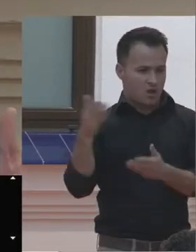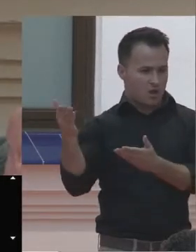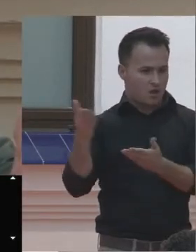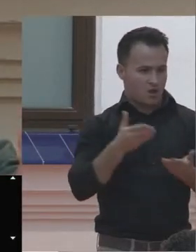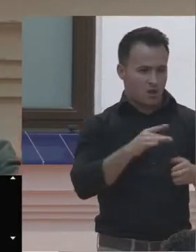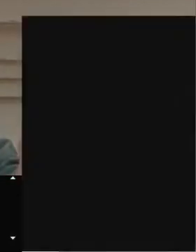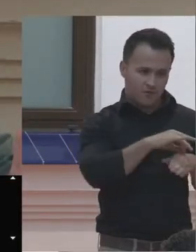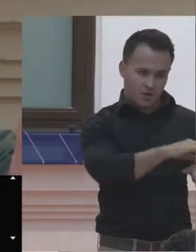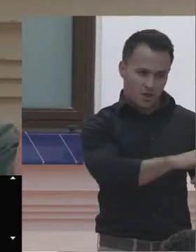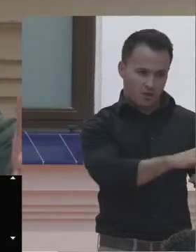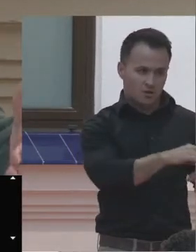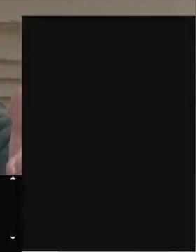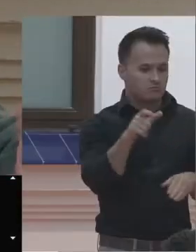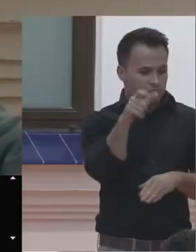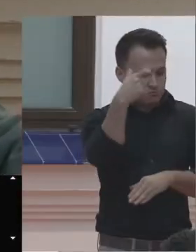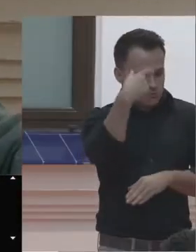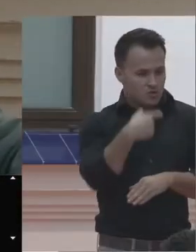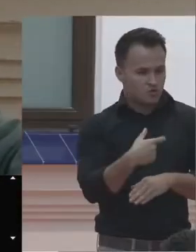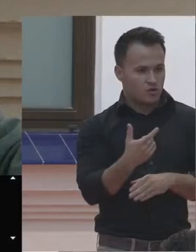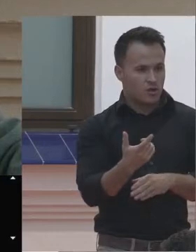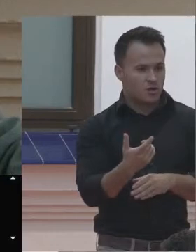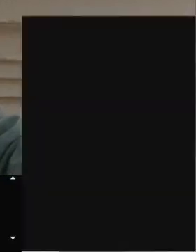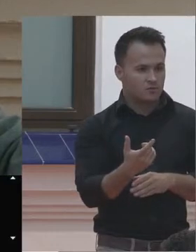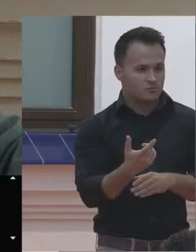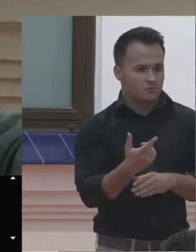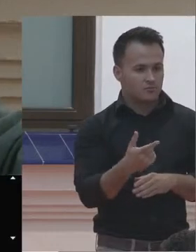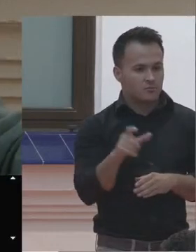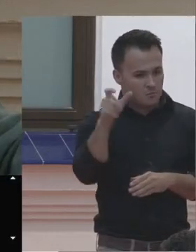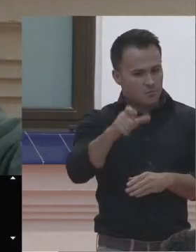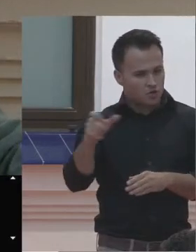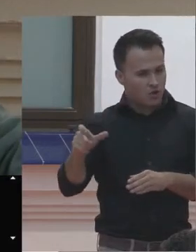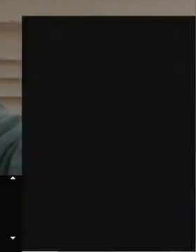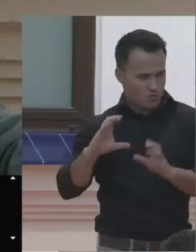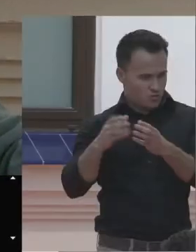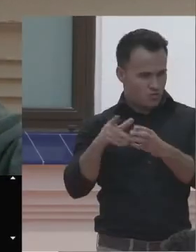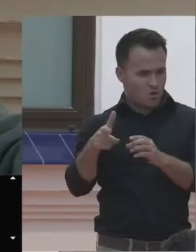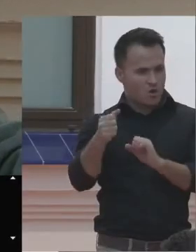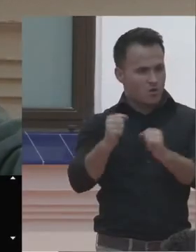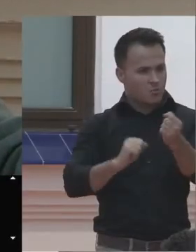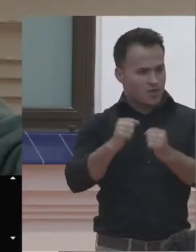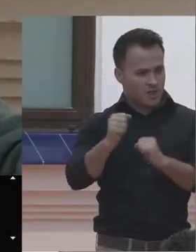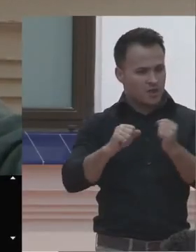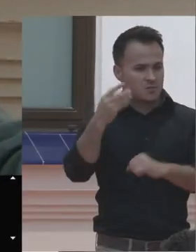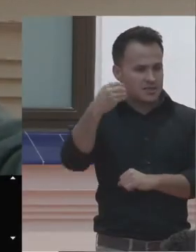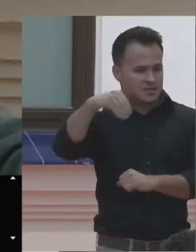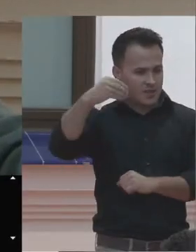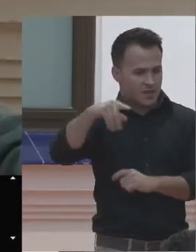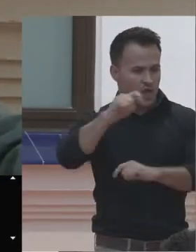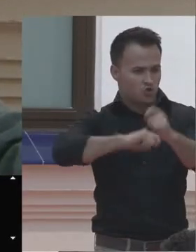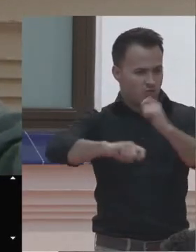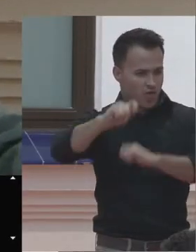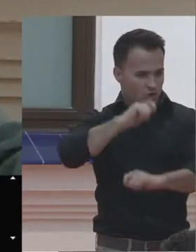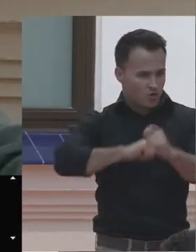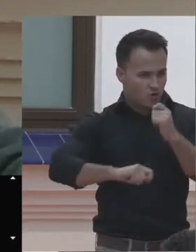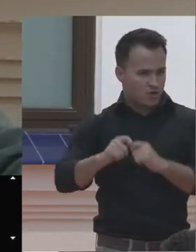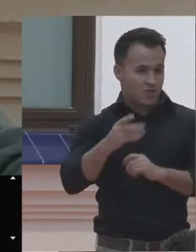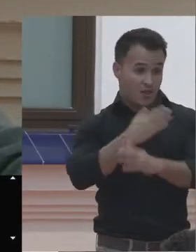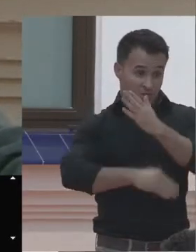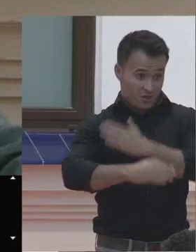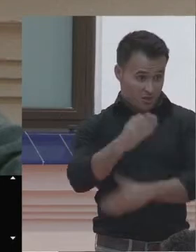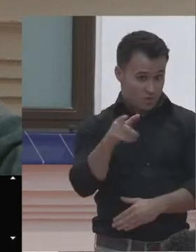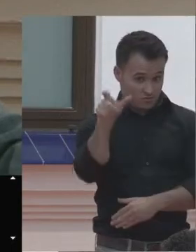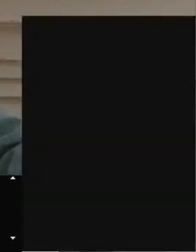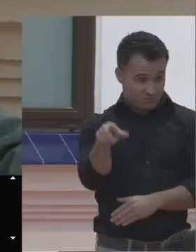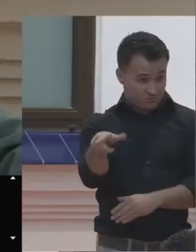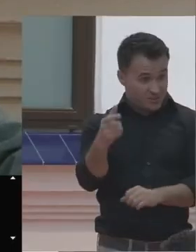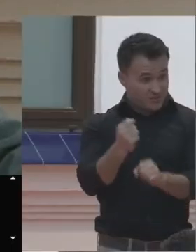y contamos con personas que eran comandantes, pero que a su vez eran presidentes de asociaciones de